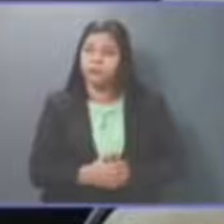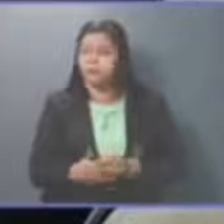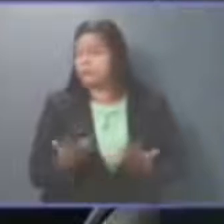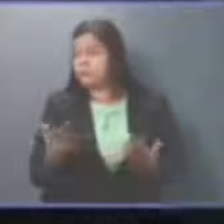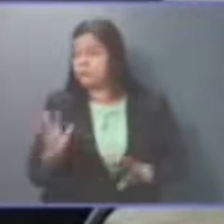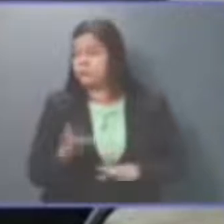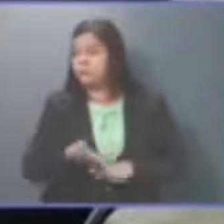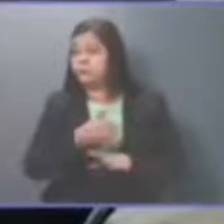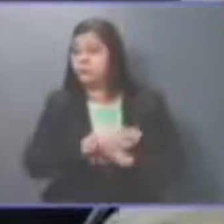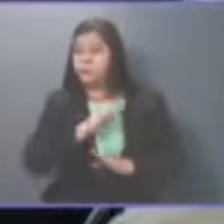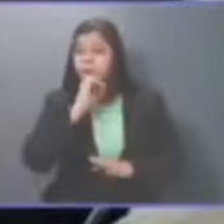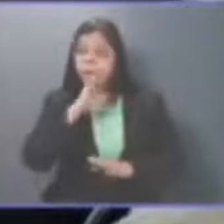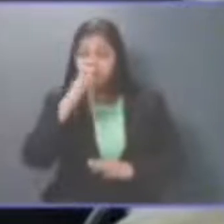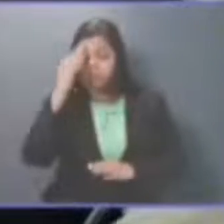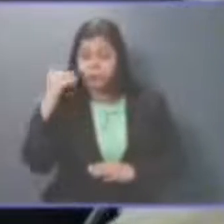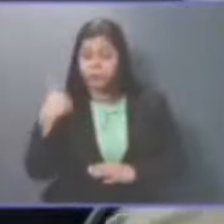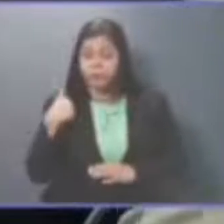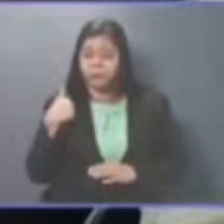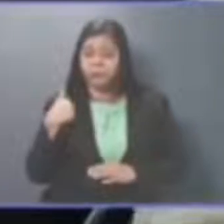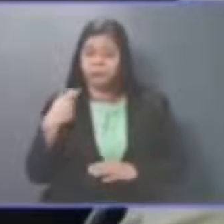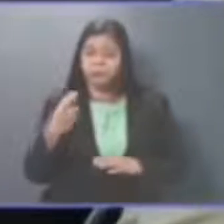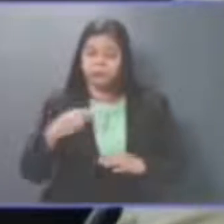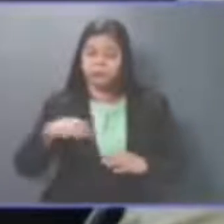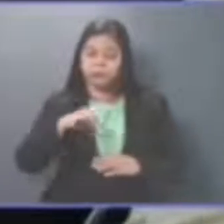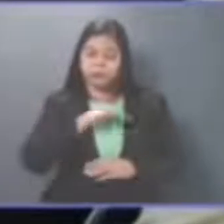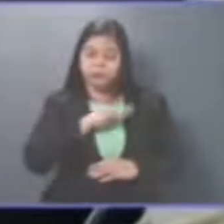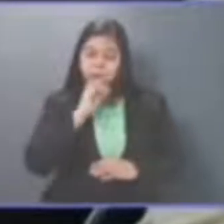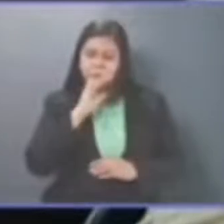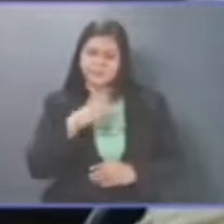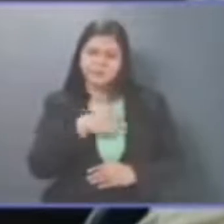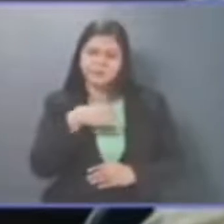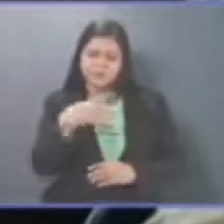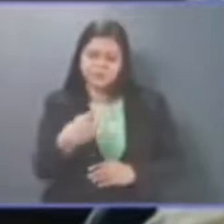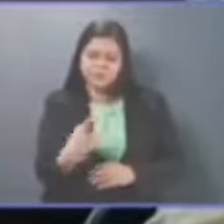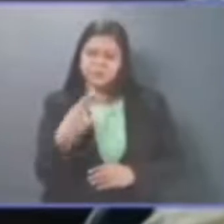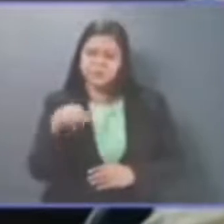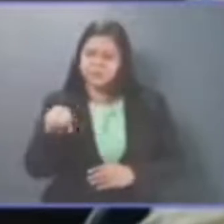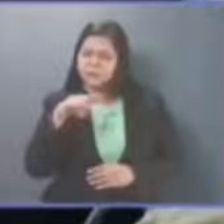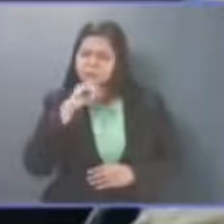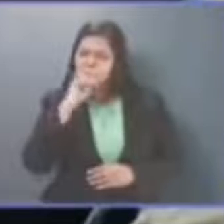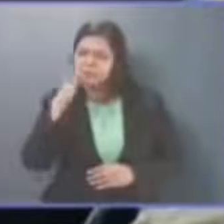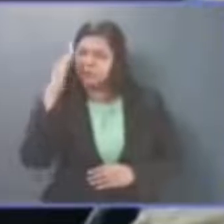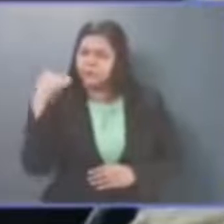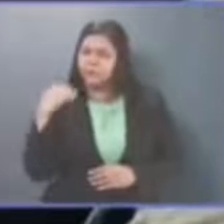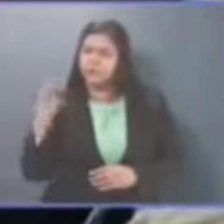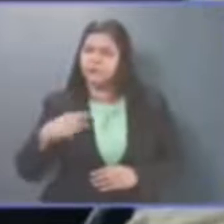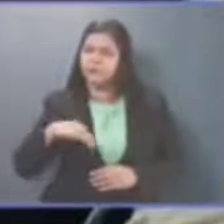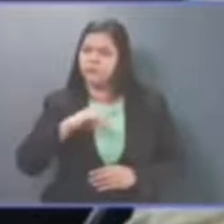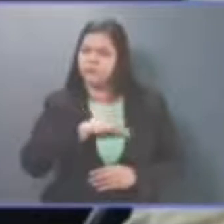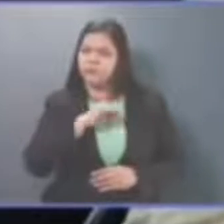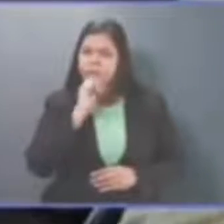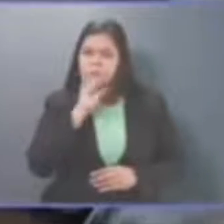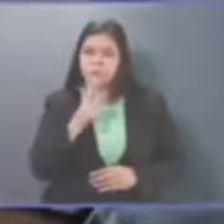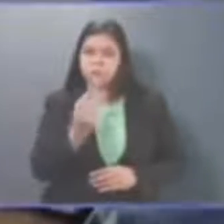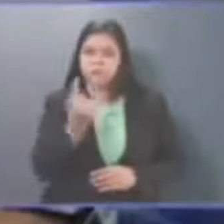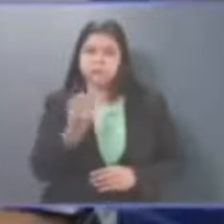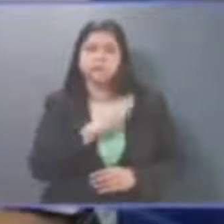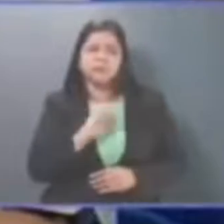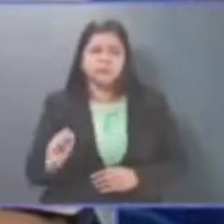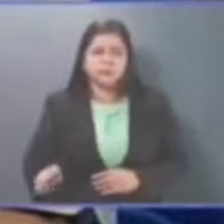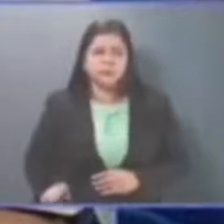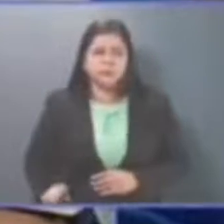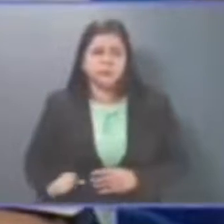como lo decía muy bien ella, y a mí me gusta la forma en que lo ejemplificaba la ministra, y es que los